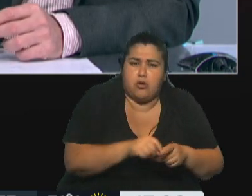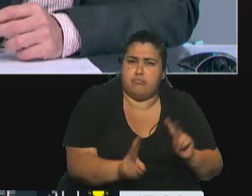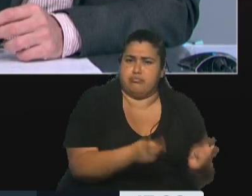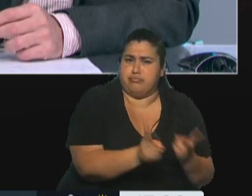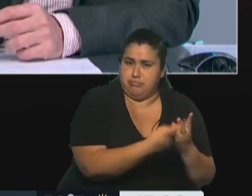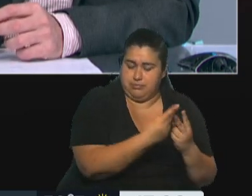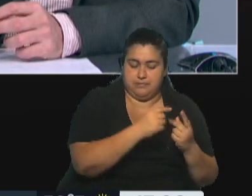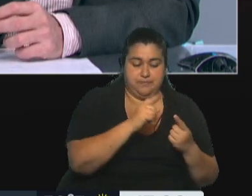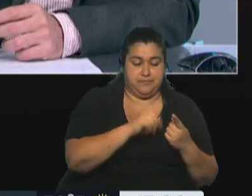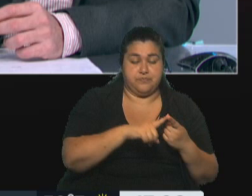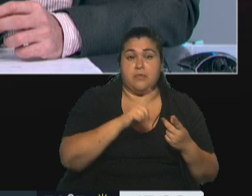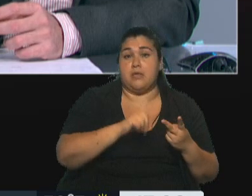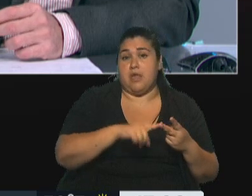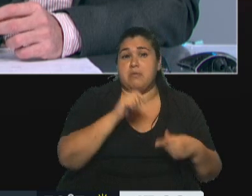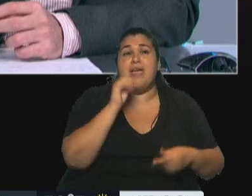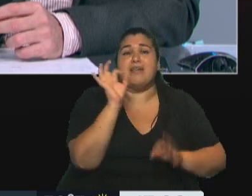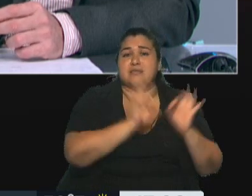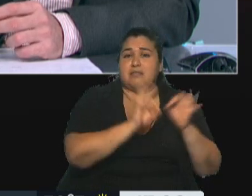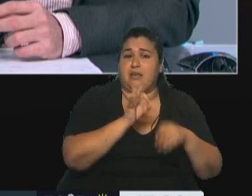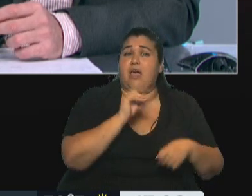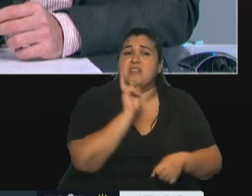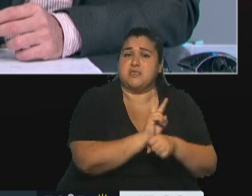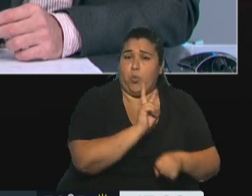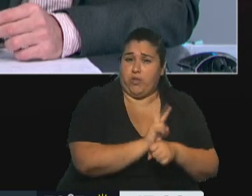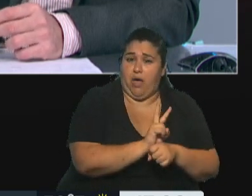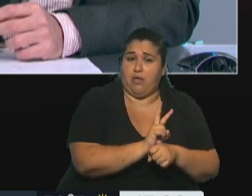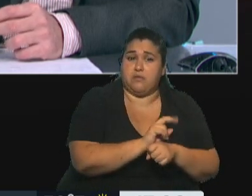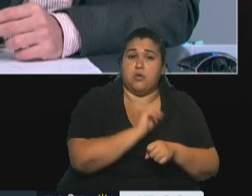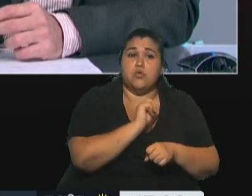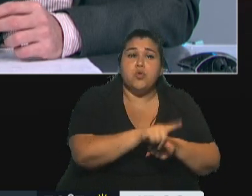desmantelamiento de una política de seguridad y de algunas de sus instituciones.